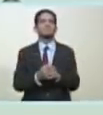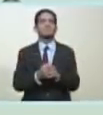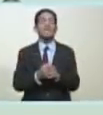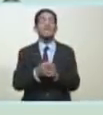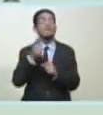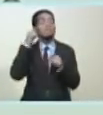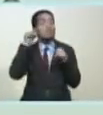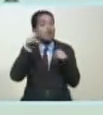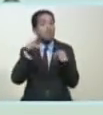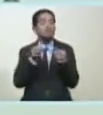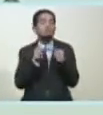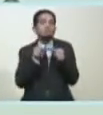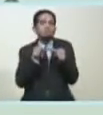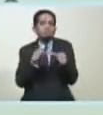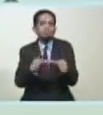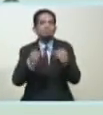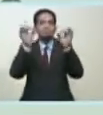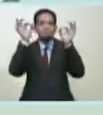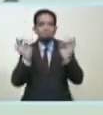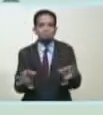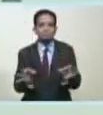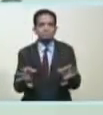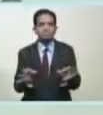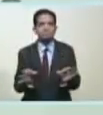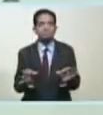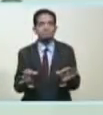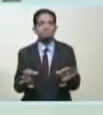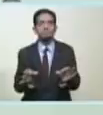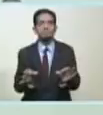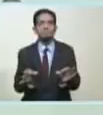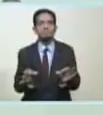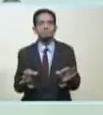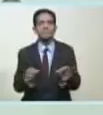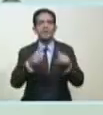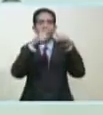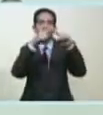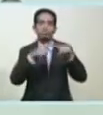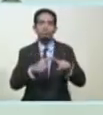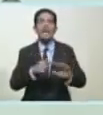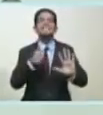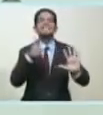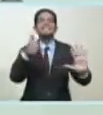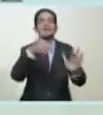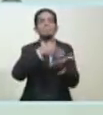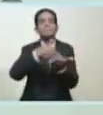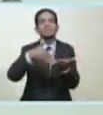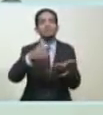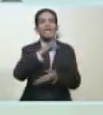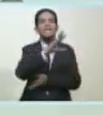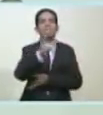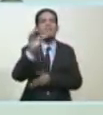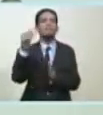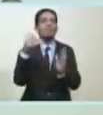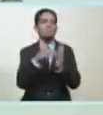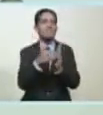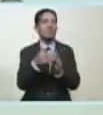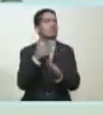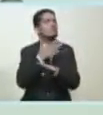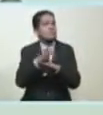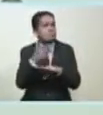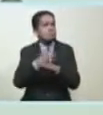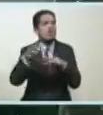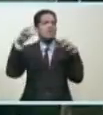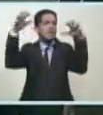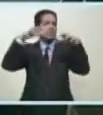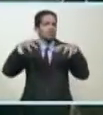Y por eso mantenemos un bloque sólido de 6.500.000 votantes que salieron, llovió, tronó y